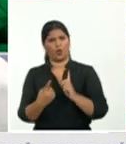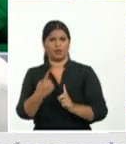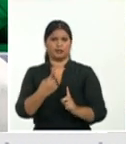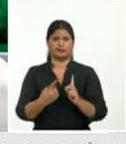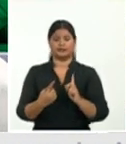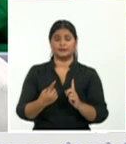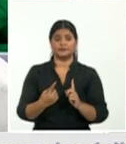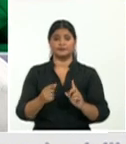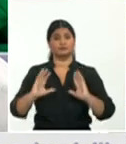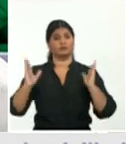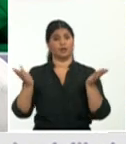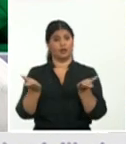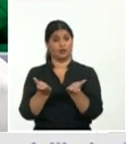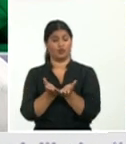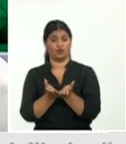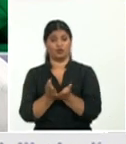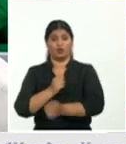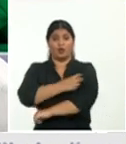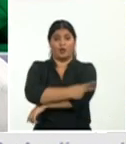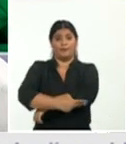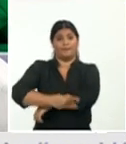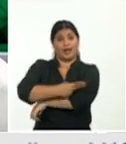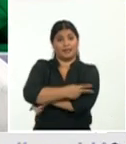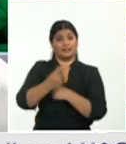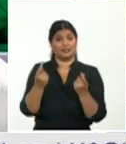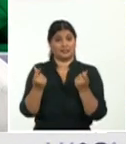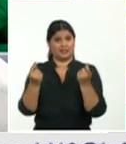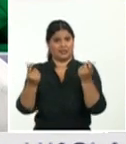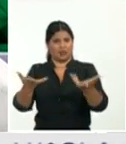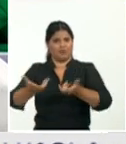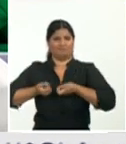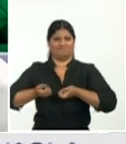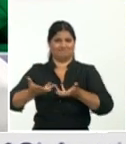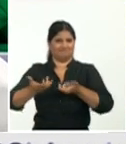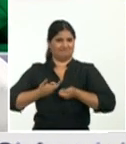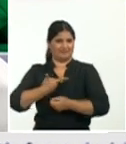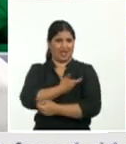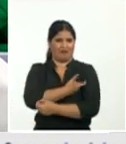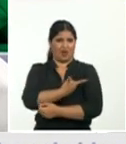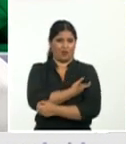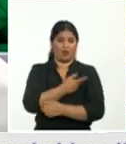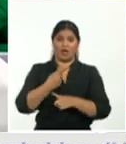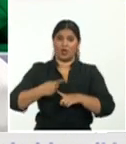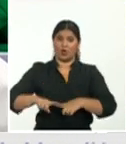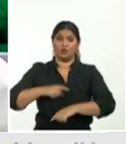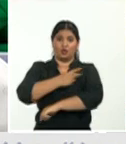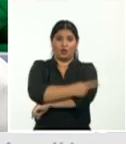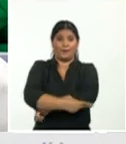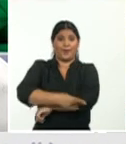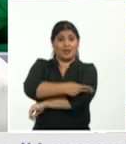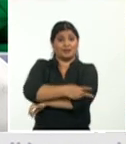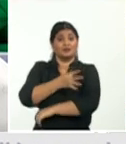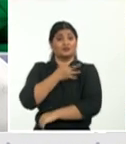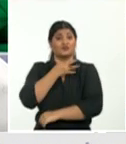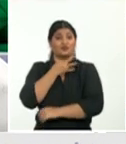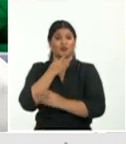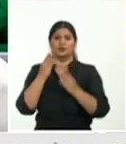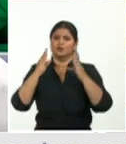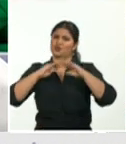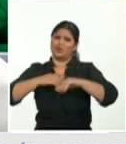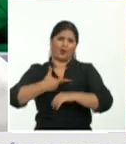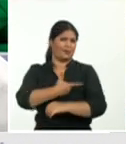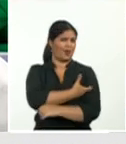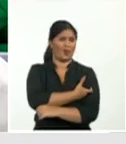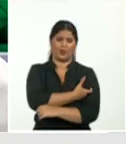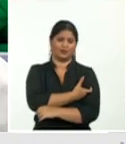las vacunas. Es la queja que muchas ocasiones hace la Organización Panamericana y Mundial de la Salud,